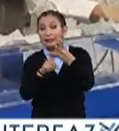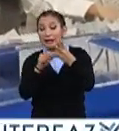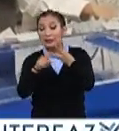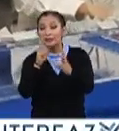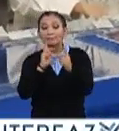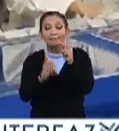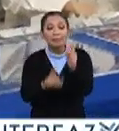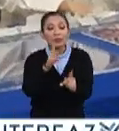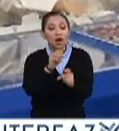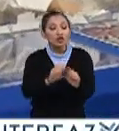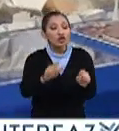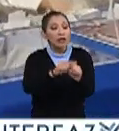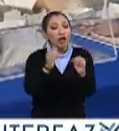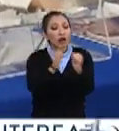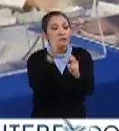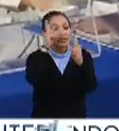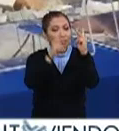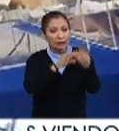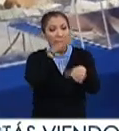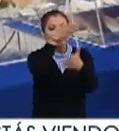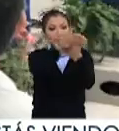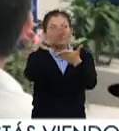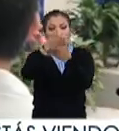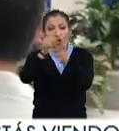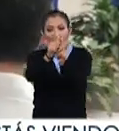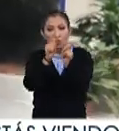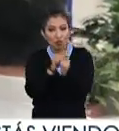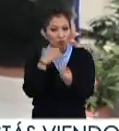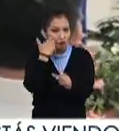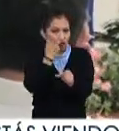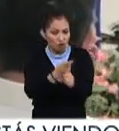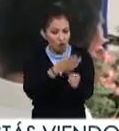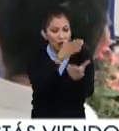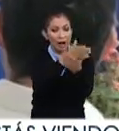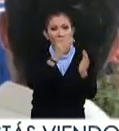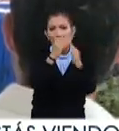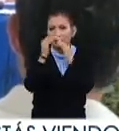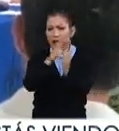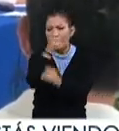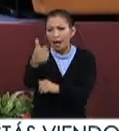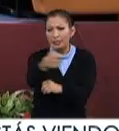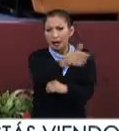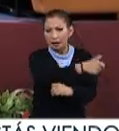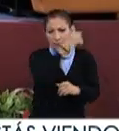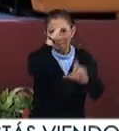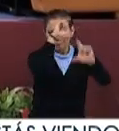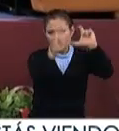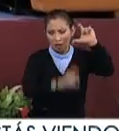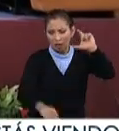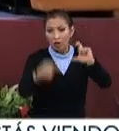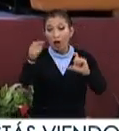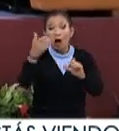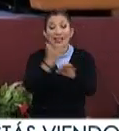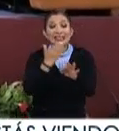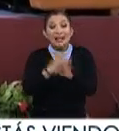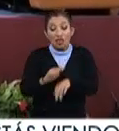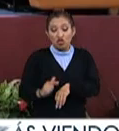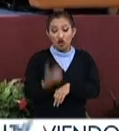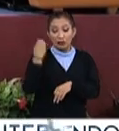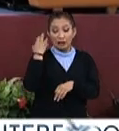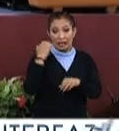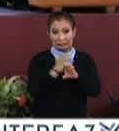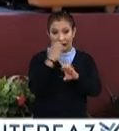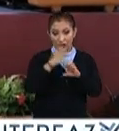Un diálogo social, a través de visitas realizadas por brigadistas voluntarios a hogares en todo el país. Hasta el momento se han realizado 12